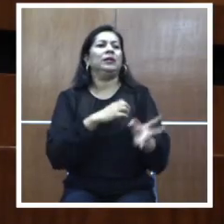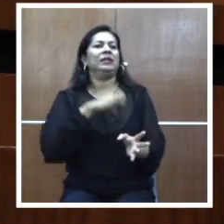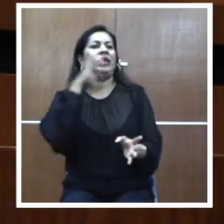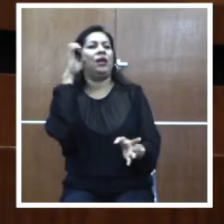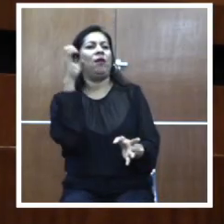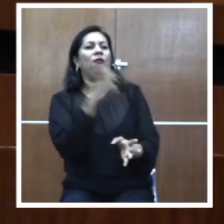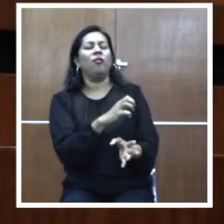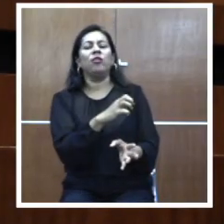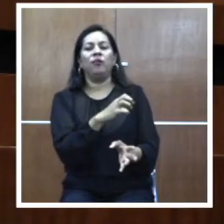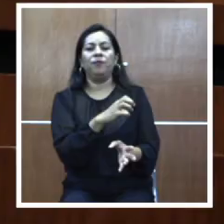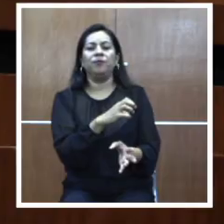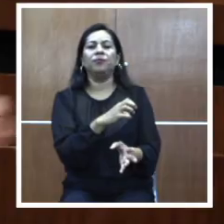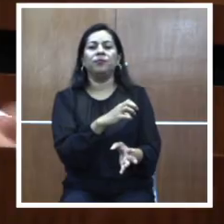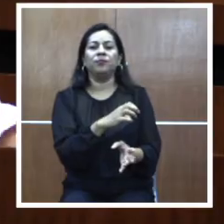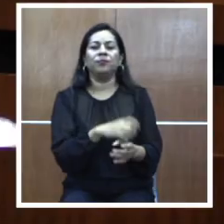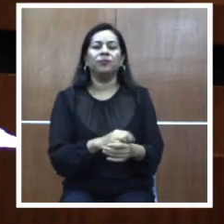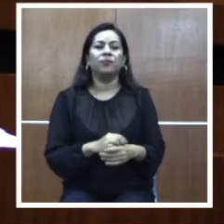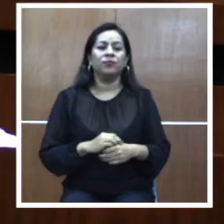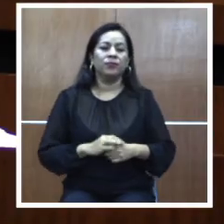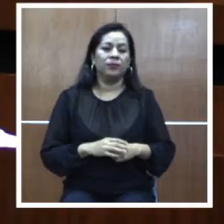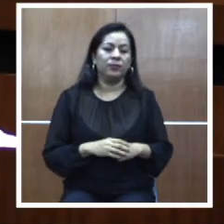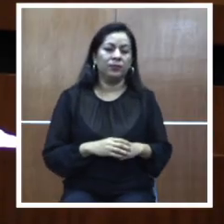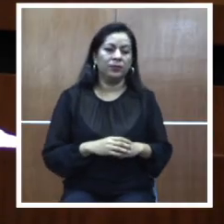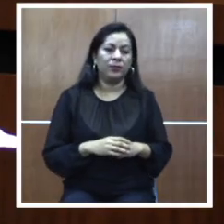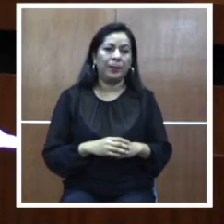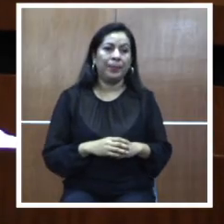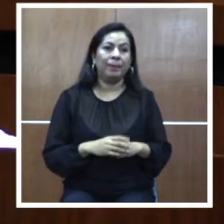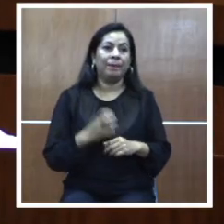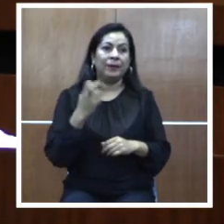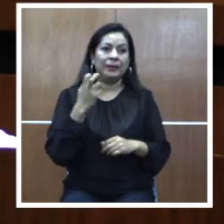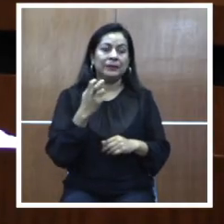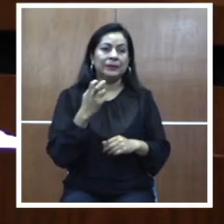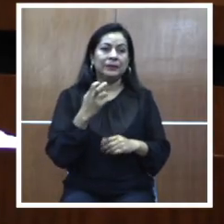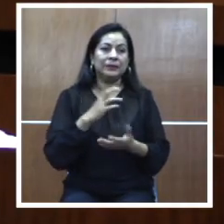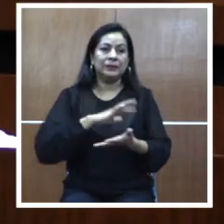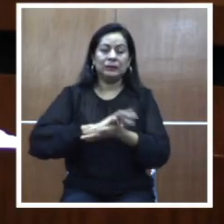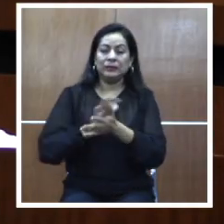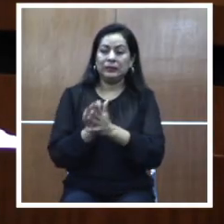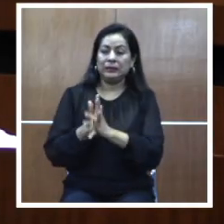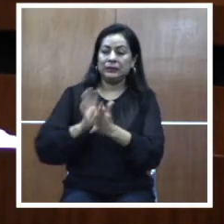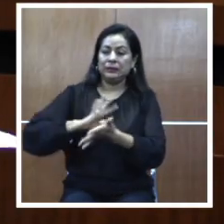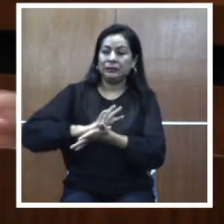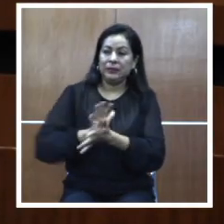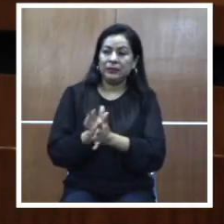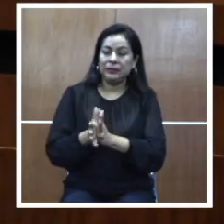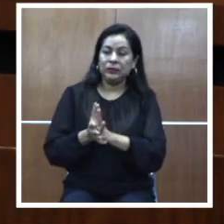estigmatizantes y ese trato discriminatorio